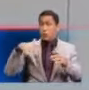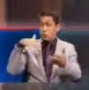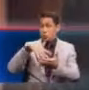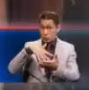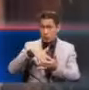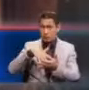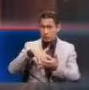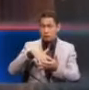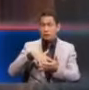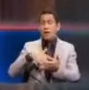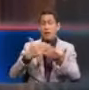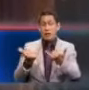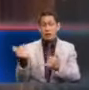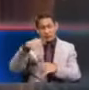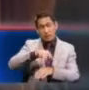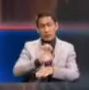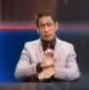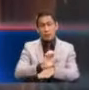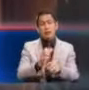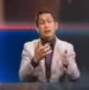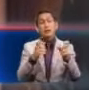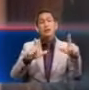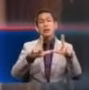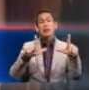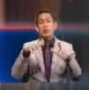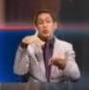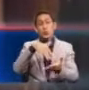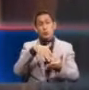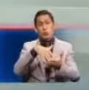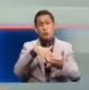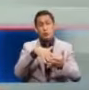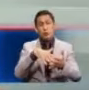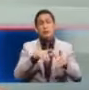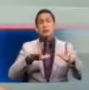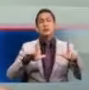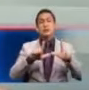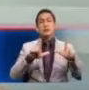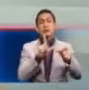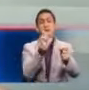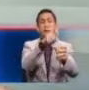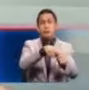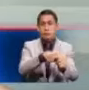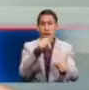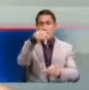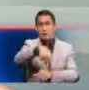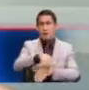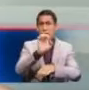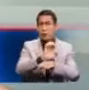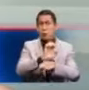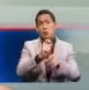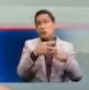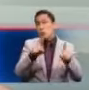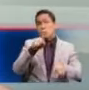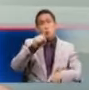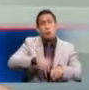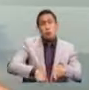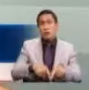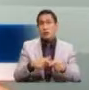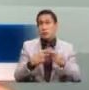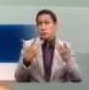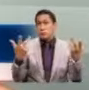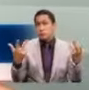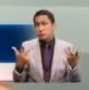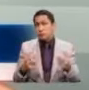ser registrado en el país, una reforma aprobada en 2020 cambió todo. Nos impiden este registro, nos mandan a unas